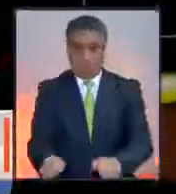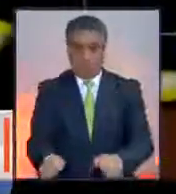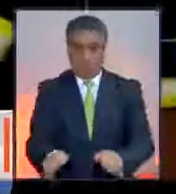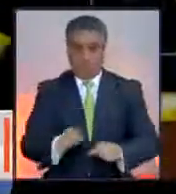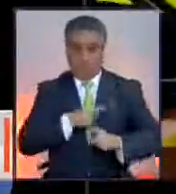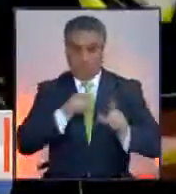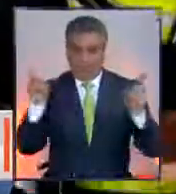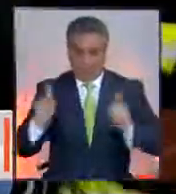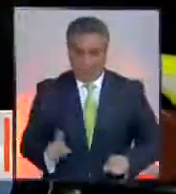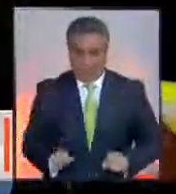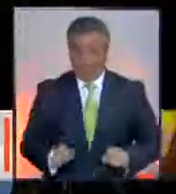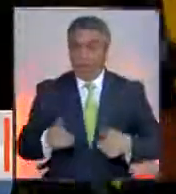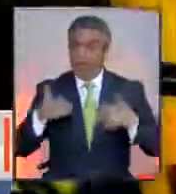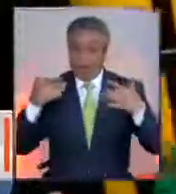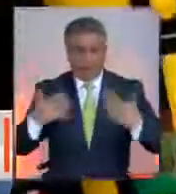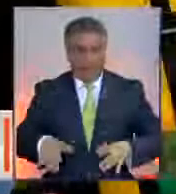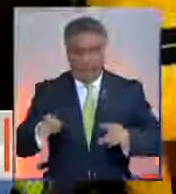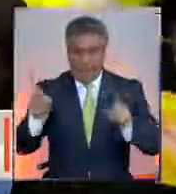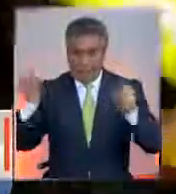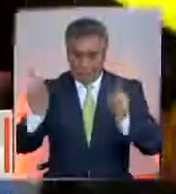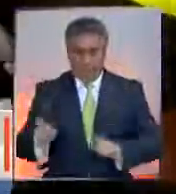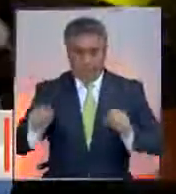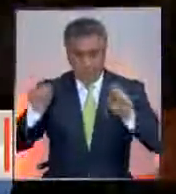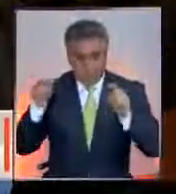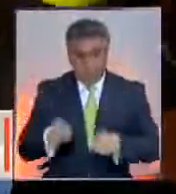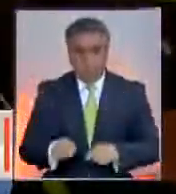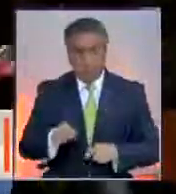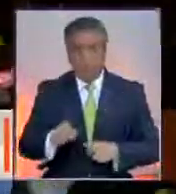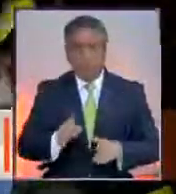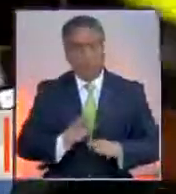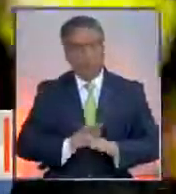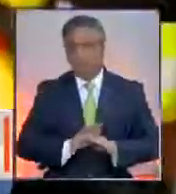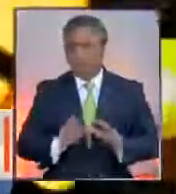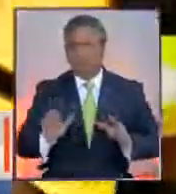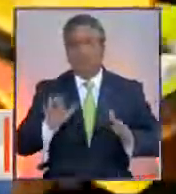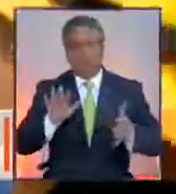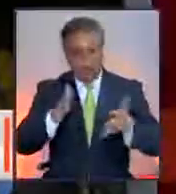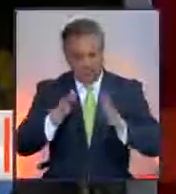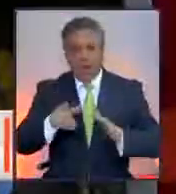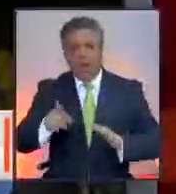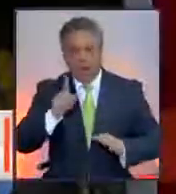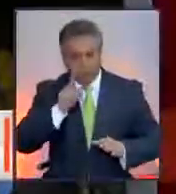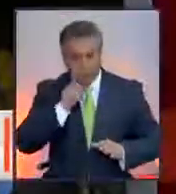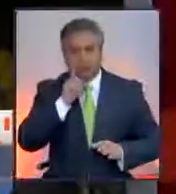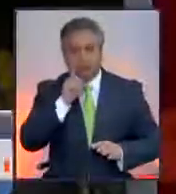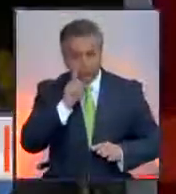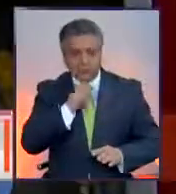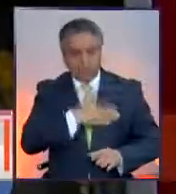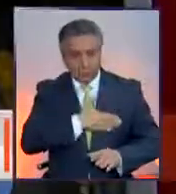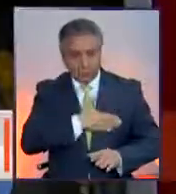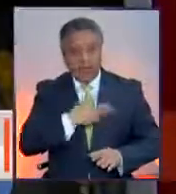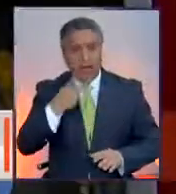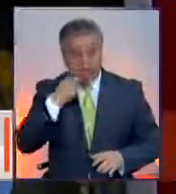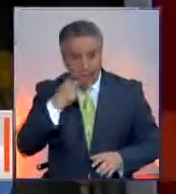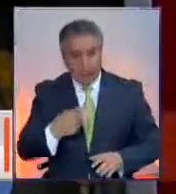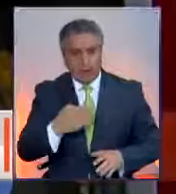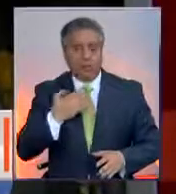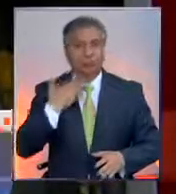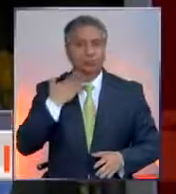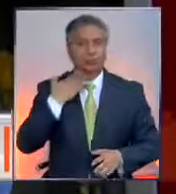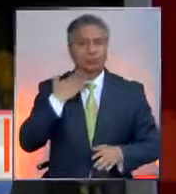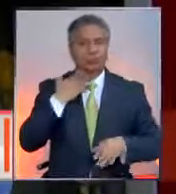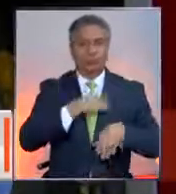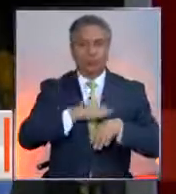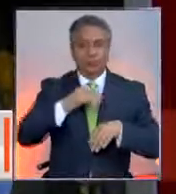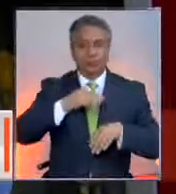Tiro la descarga y el DEA verifica que parece que tuviera un poco de signo. Verifico otra vez el pulso y